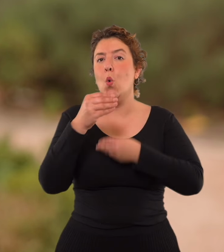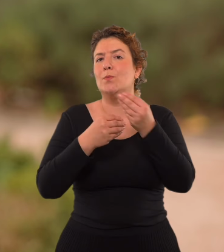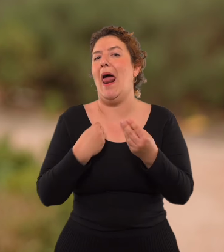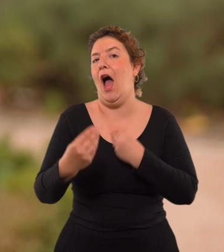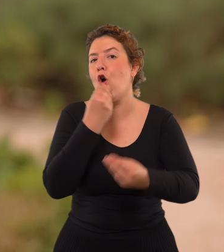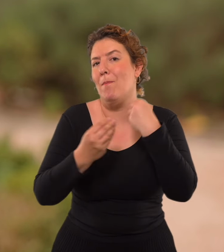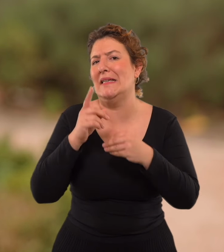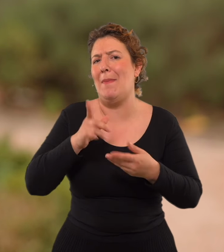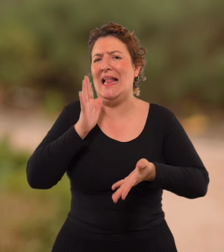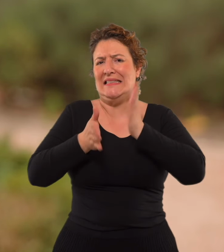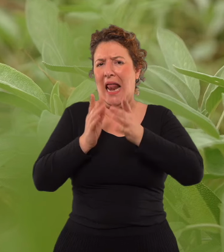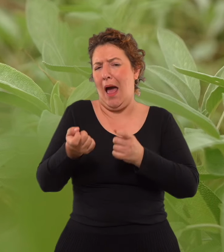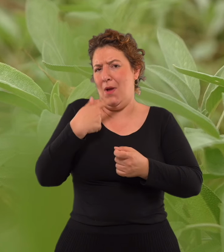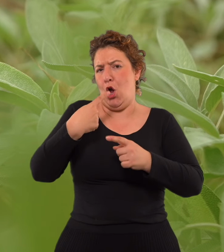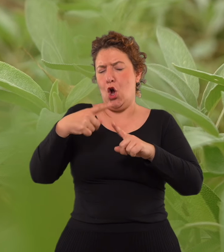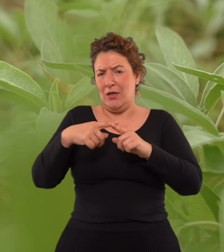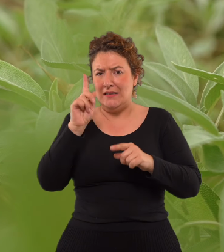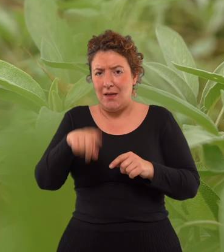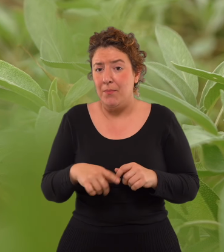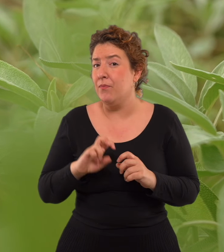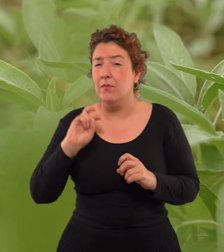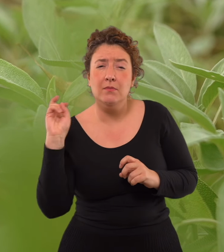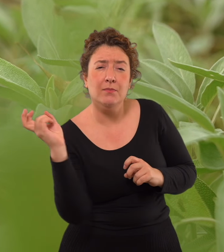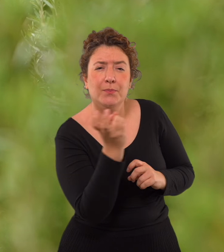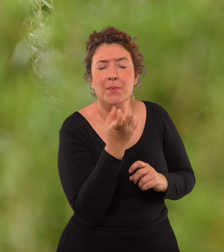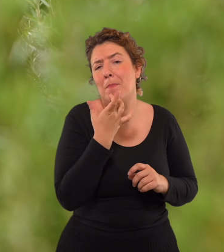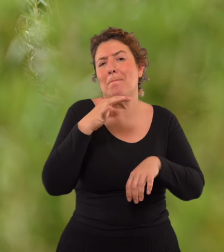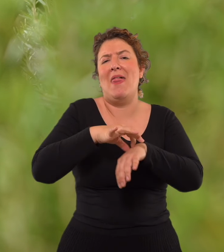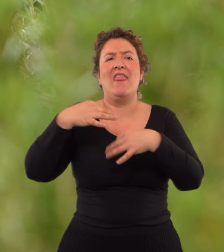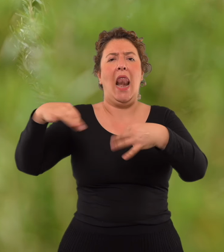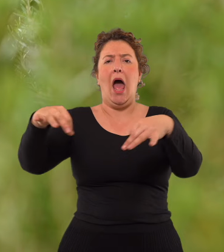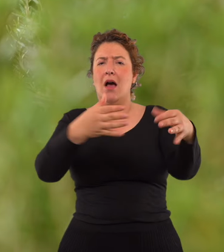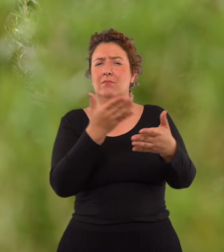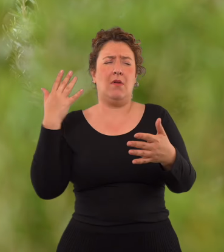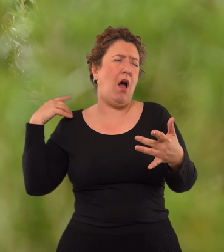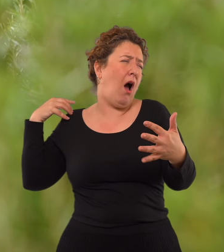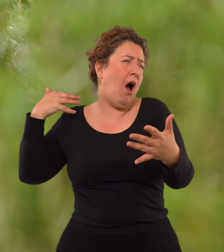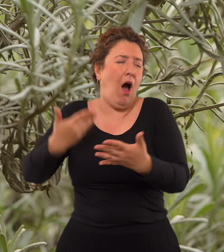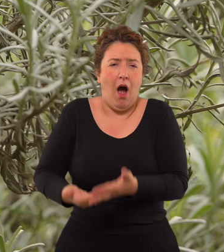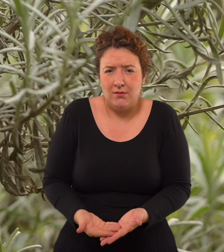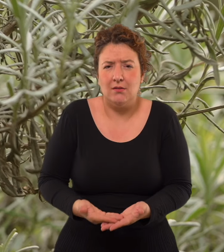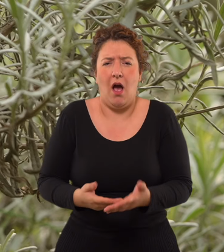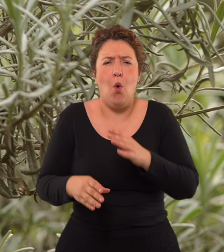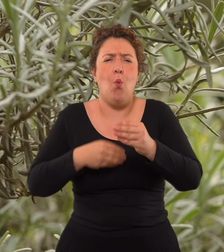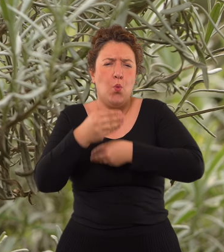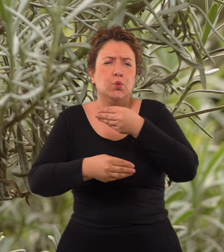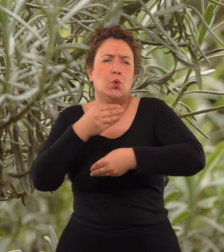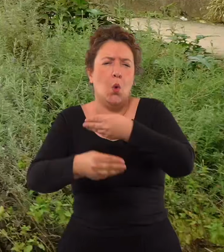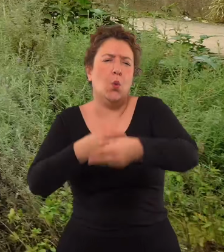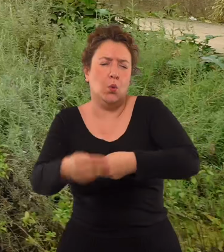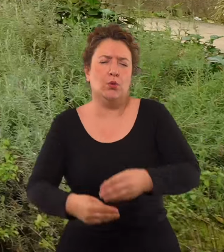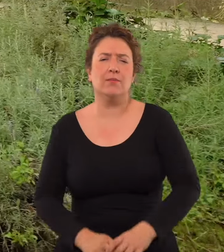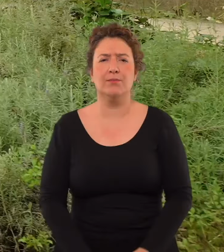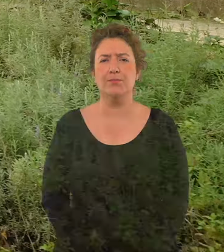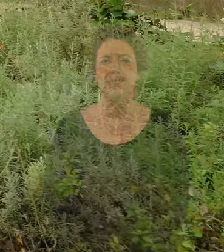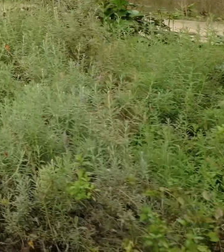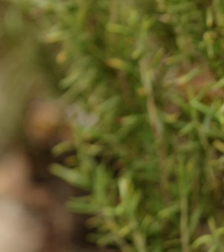Destaca su uso culinario y terapéutico, siendo todas las especies empleadas en medicina popular desde tiempo inmemorial.